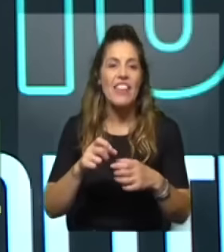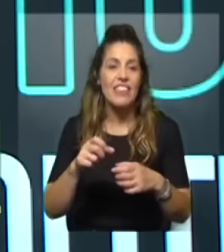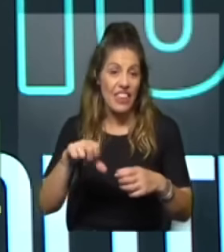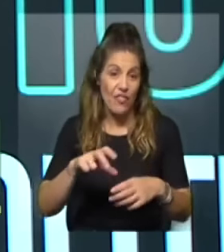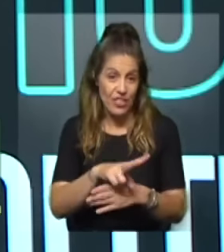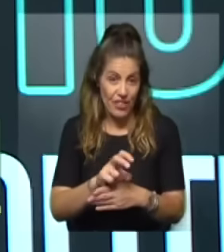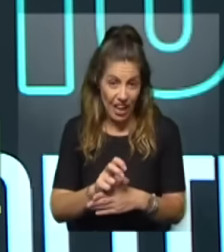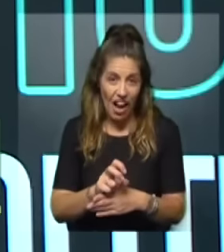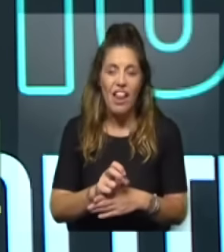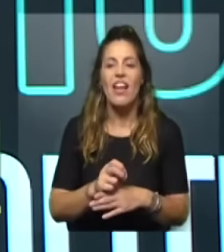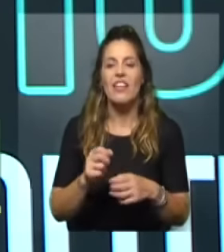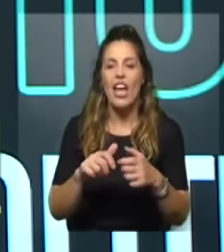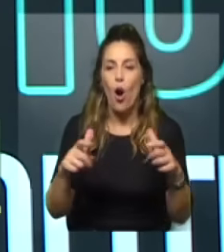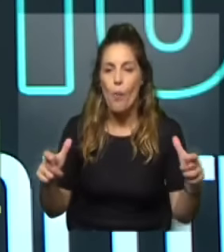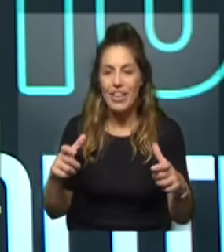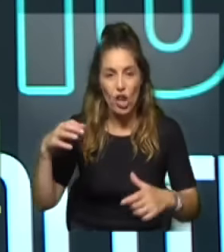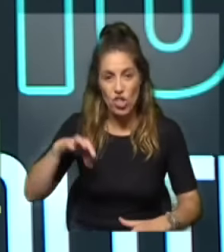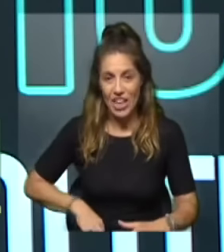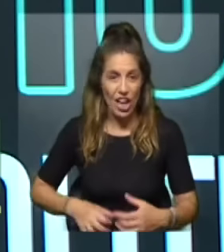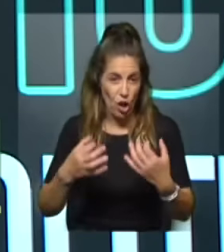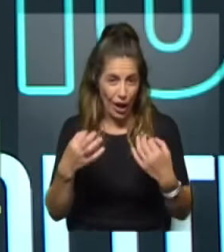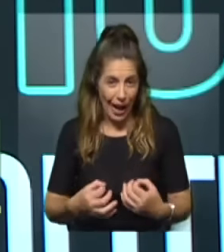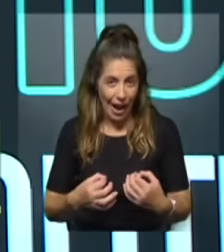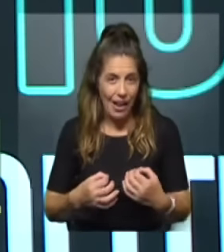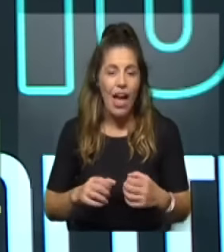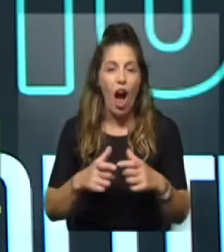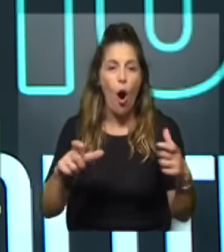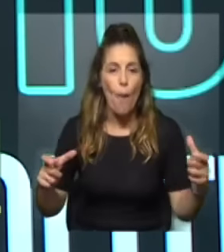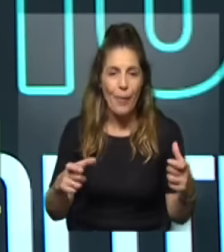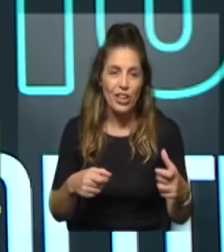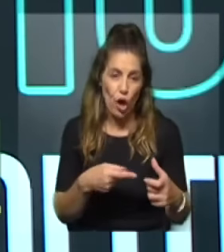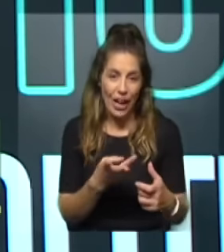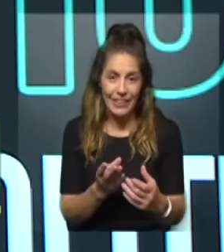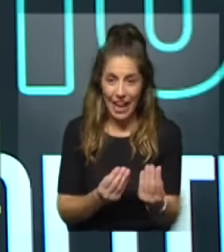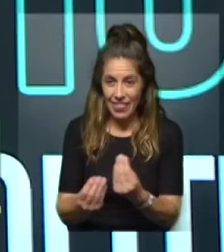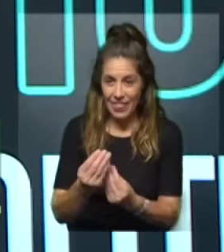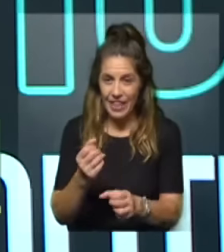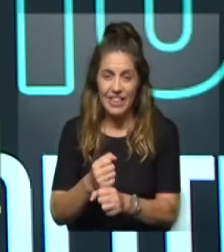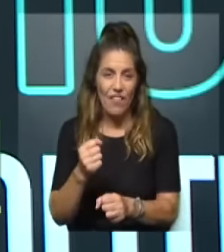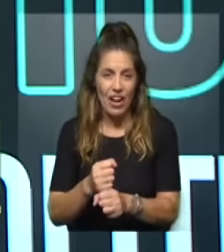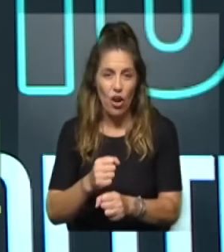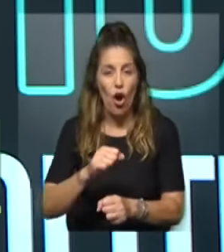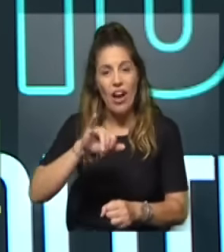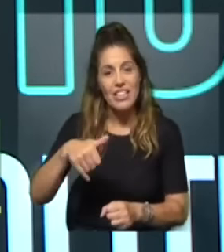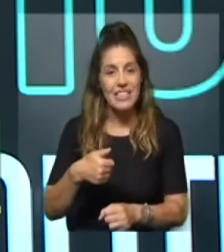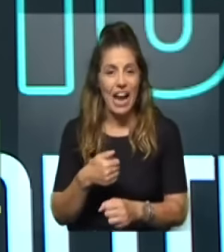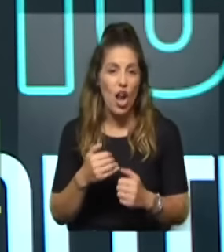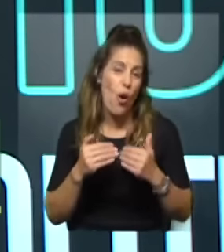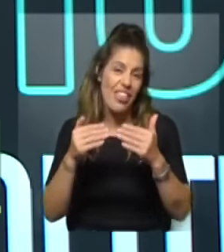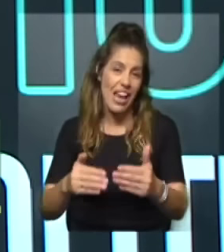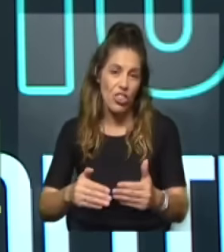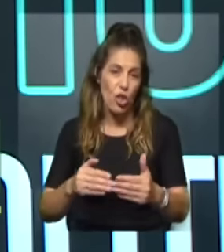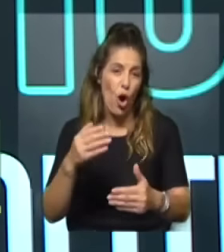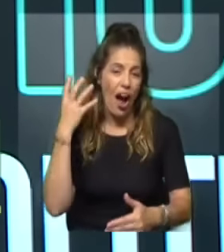eh aumento del salario Real del aumento de la cantidad de empleos que ya lo adelantó arbeleche la semana pasada bueno de alguna